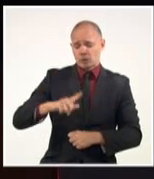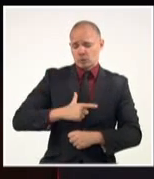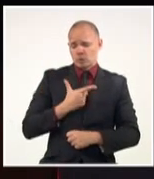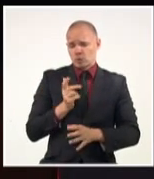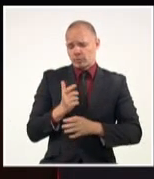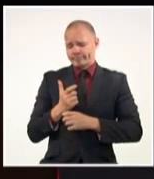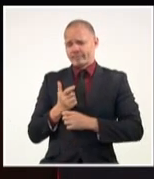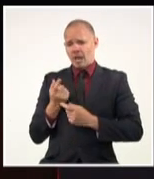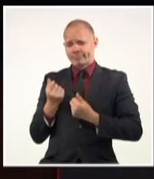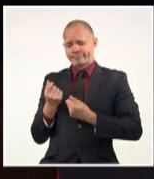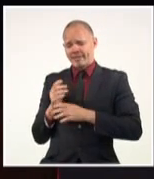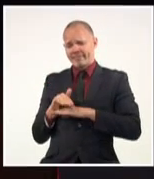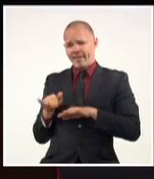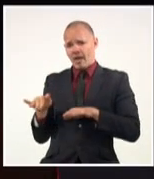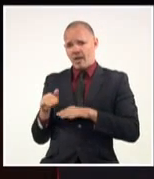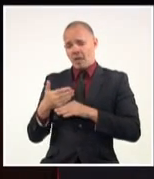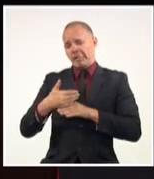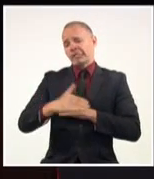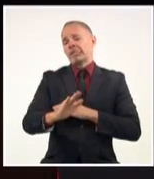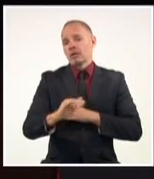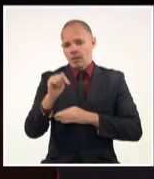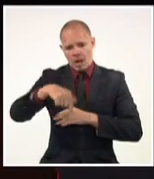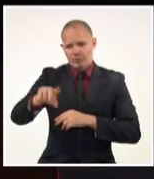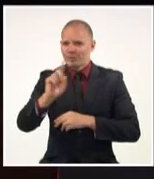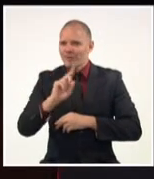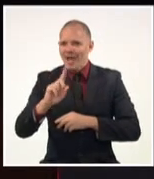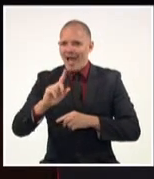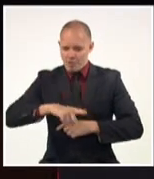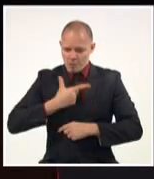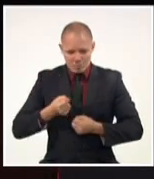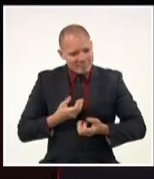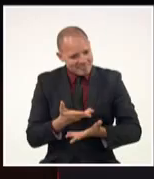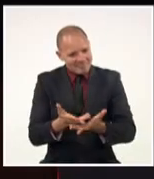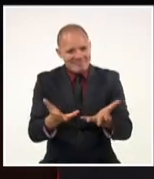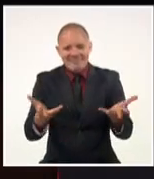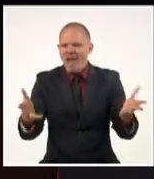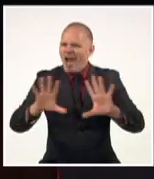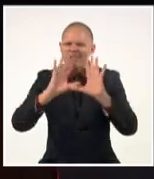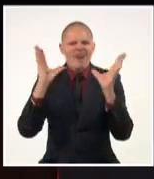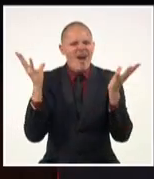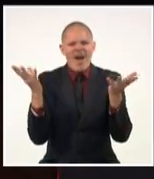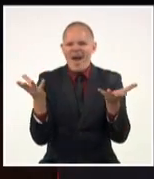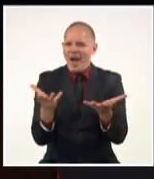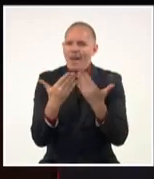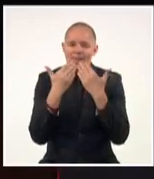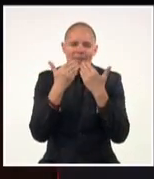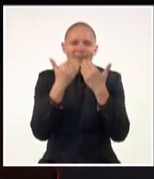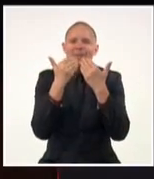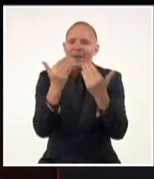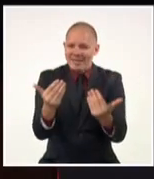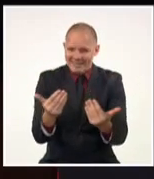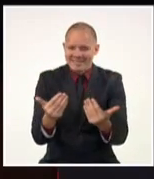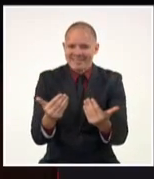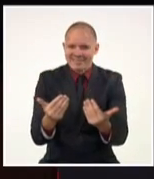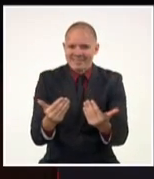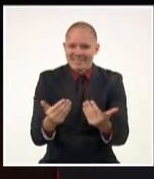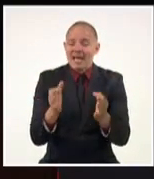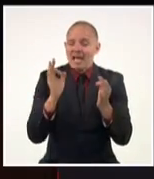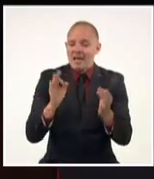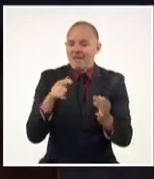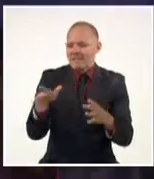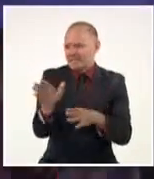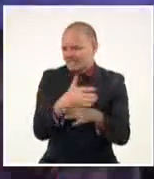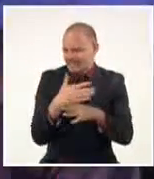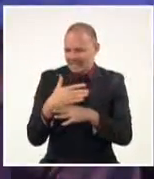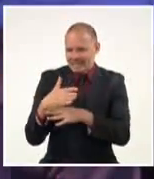desarrollar a plenitud lo más auténtico de la cultura nacional, junto a los continuos aportes de la cultura